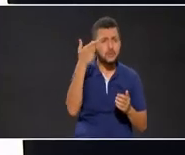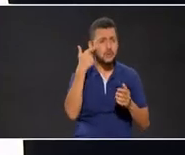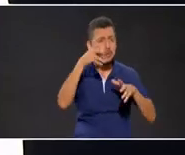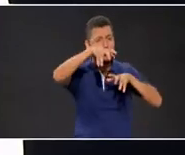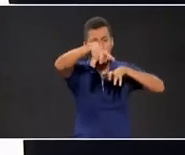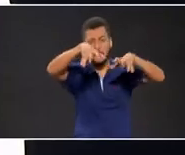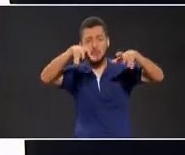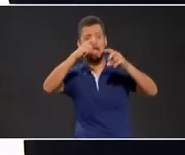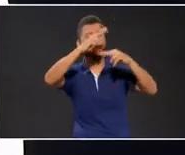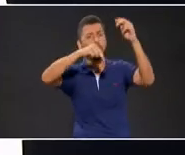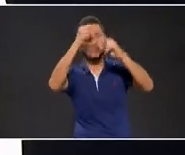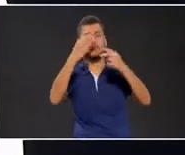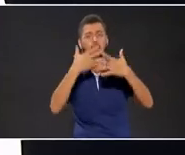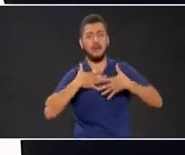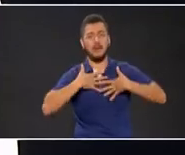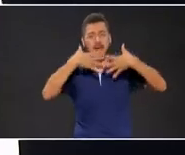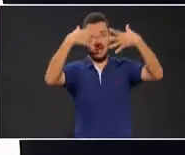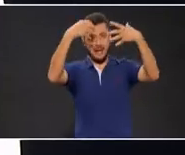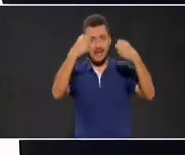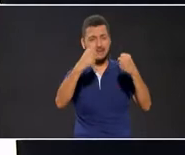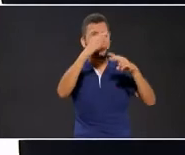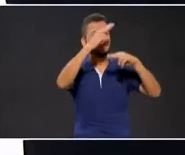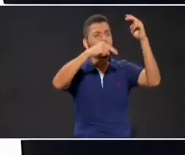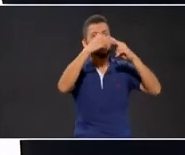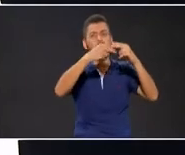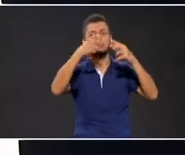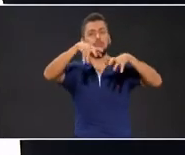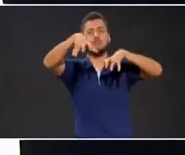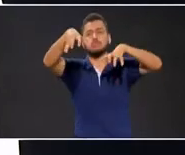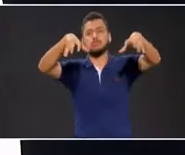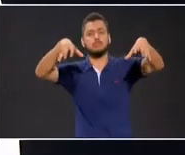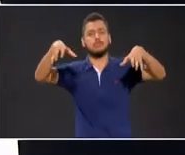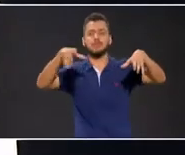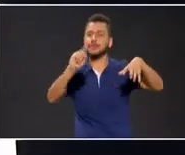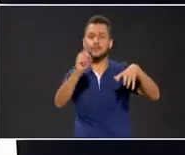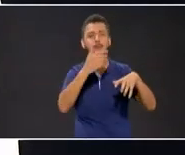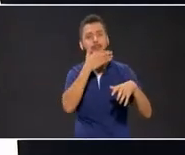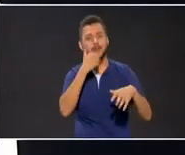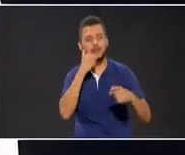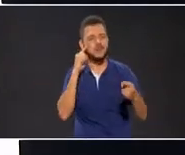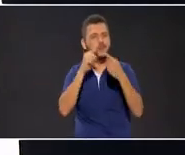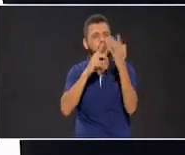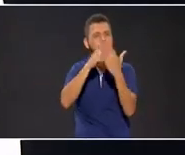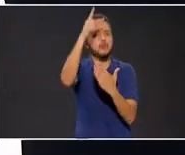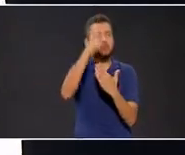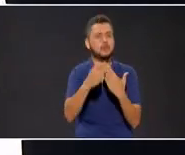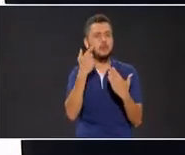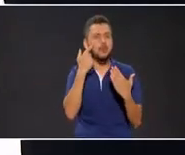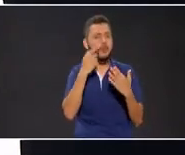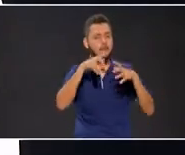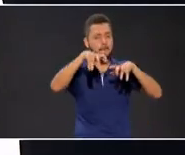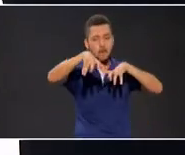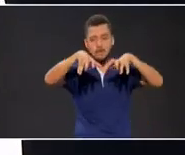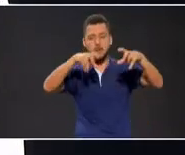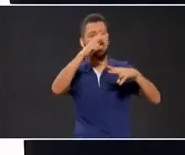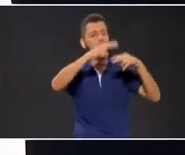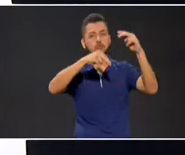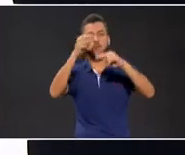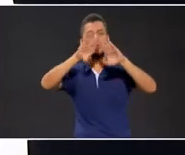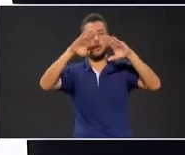universidades colegios escuelas hospitales etcétera para atender esas necesidades y eso evitaría la violencia intrafamiliar